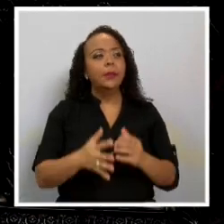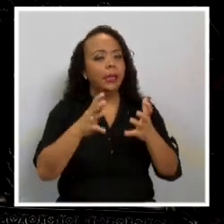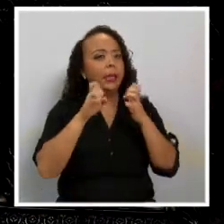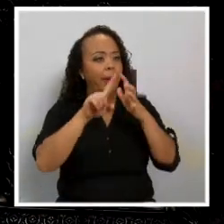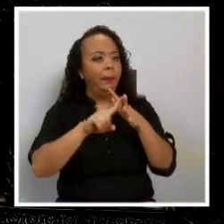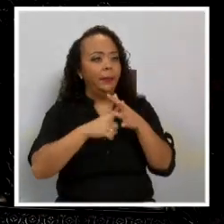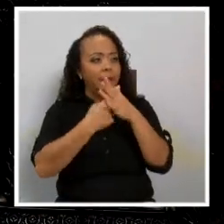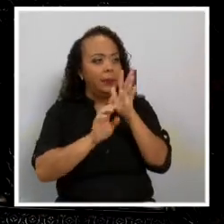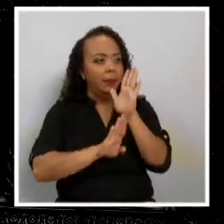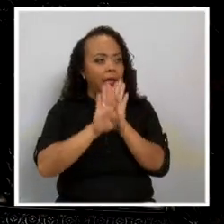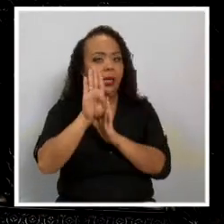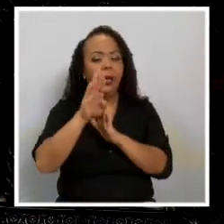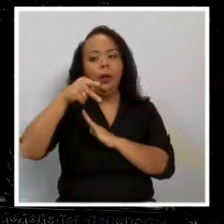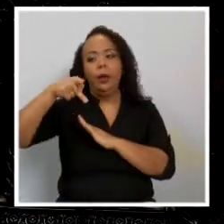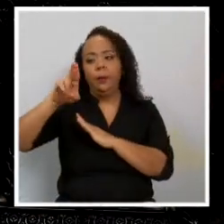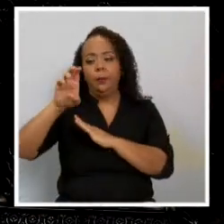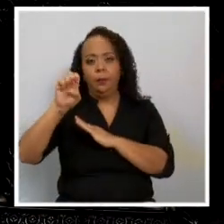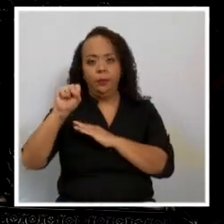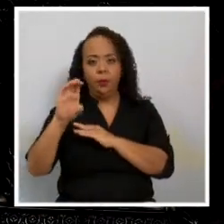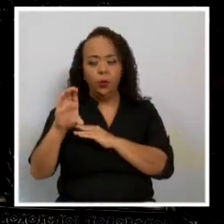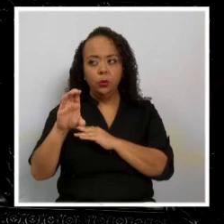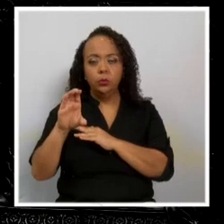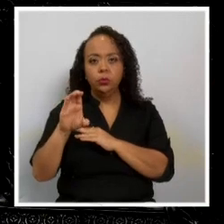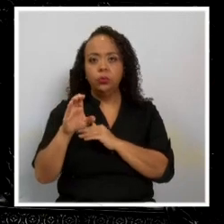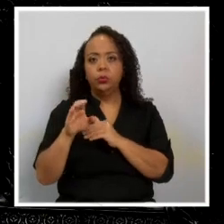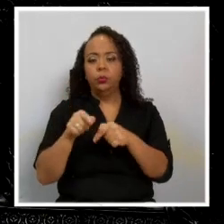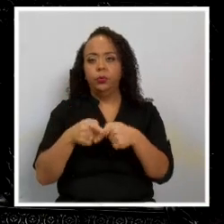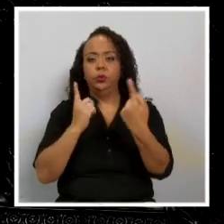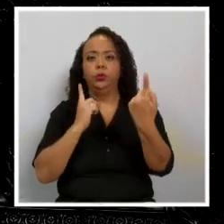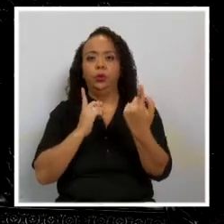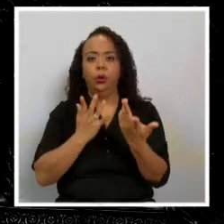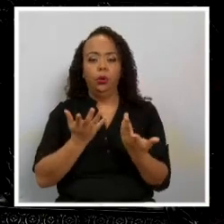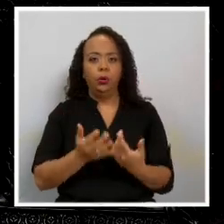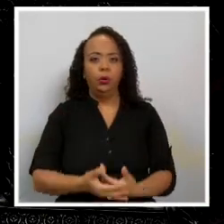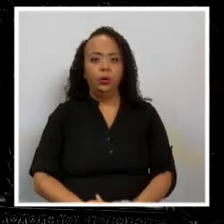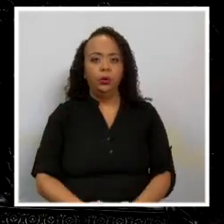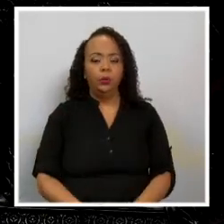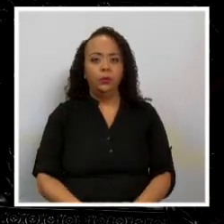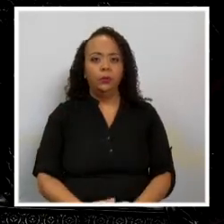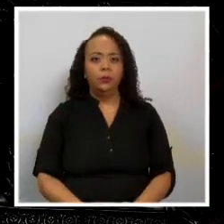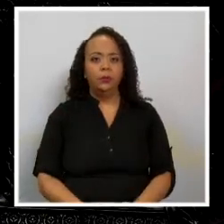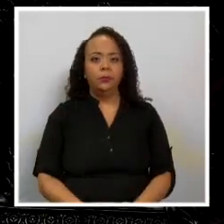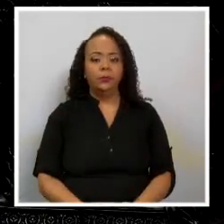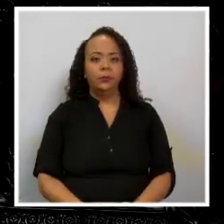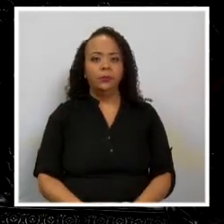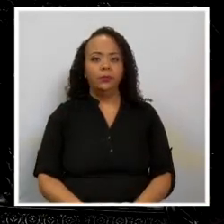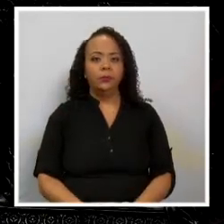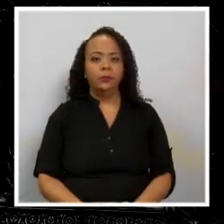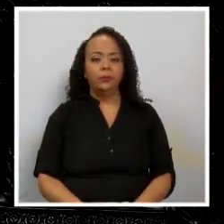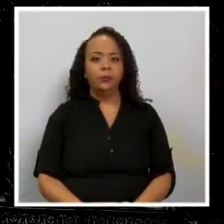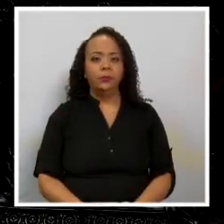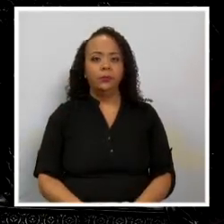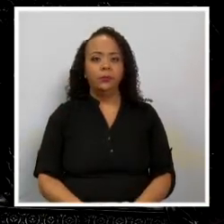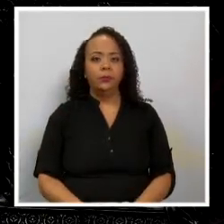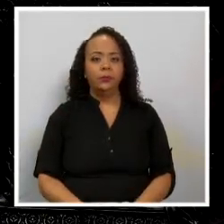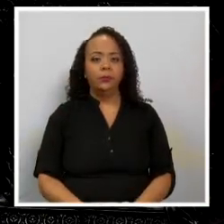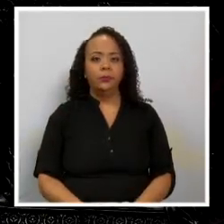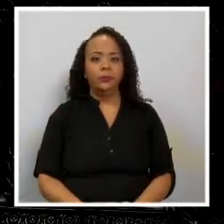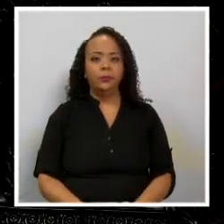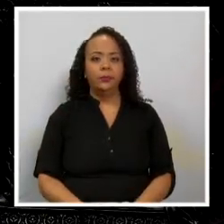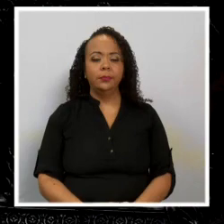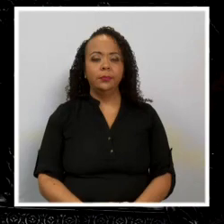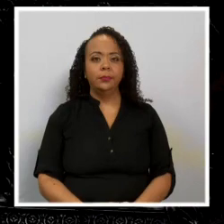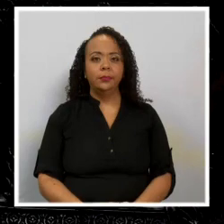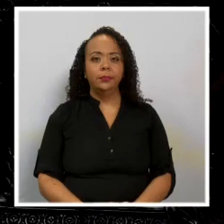a emerger que del quiere PUS construir la imagen de oposición. O no, digamos, si aparece